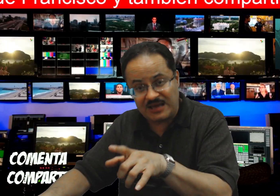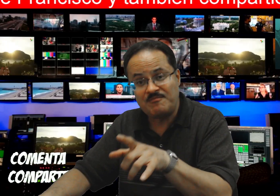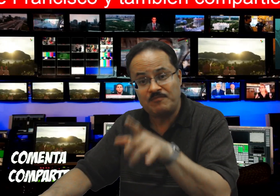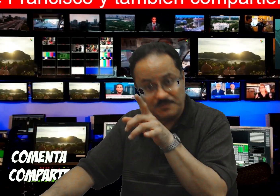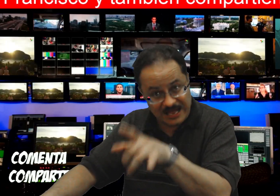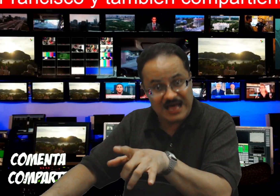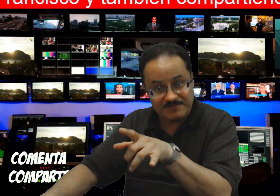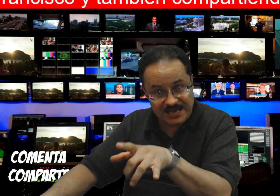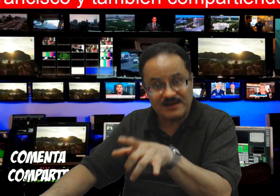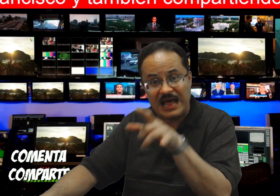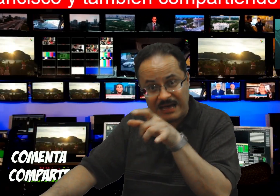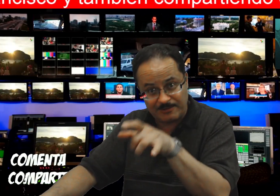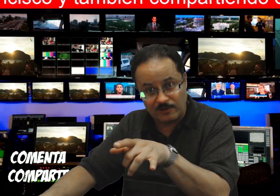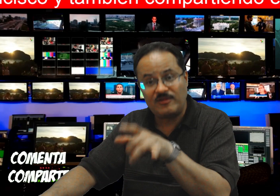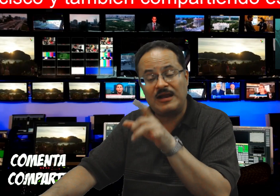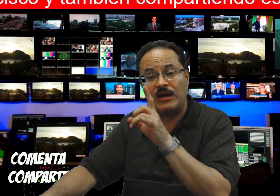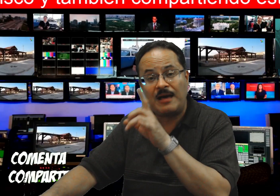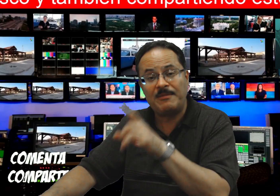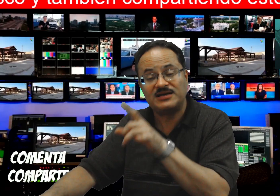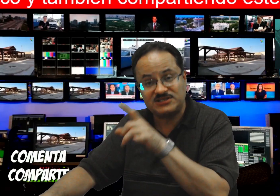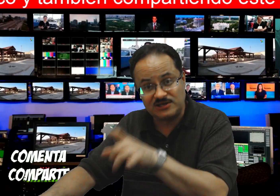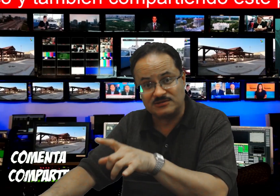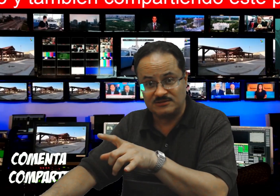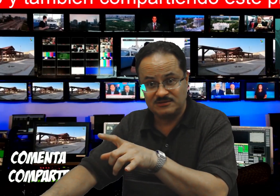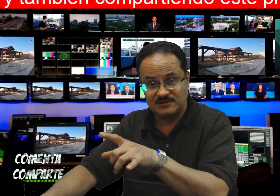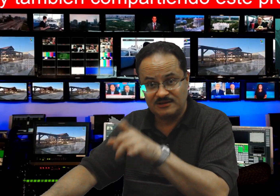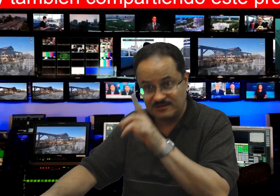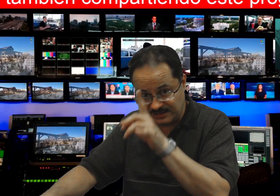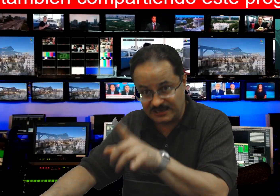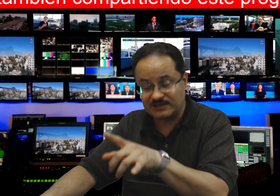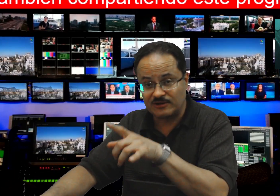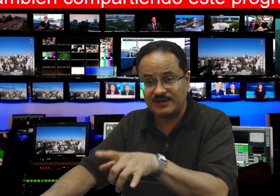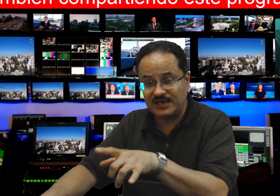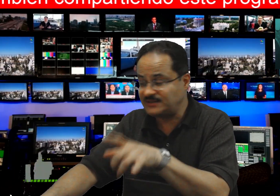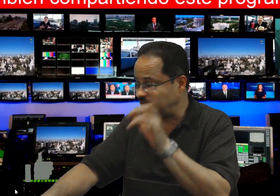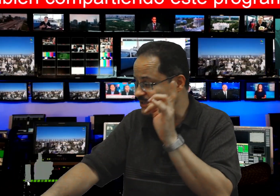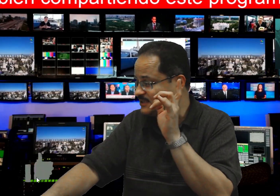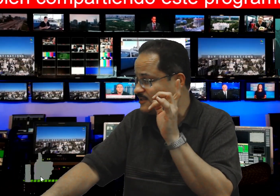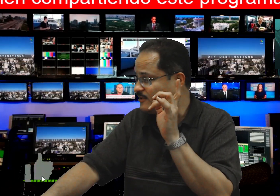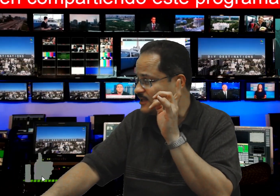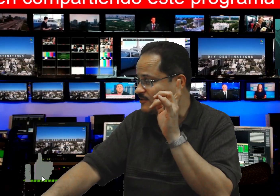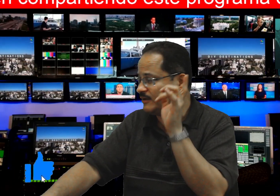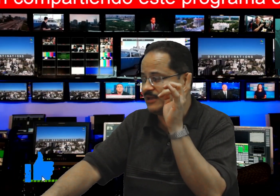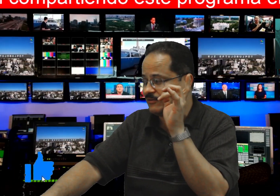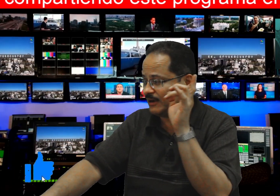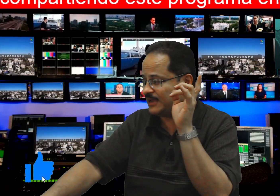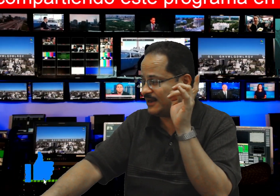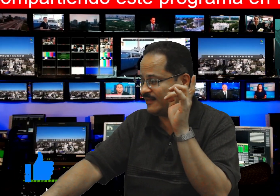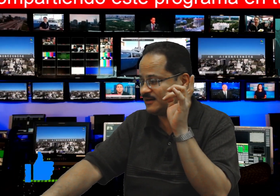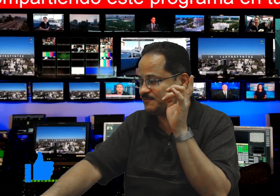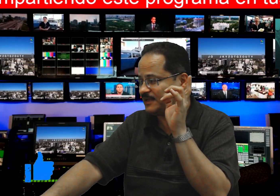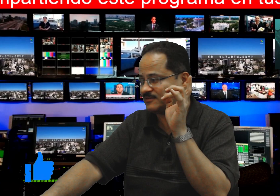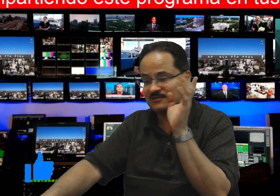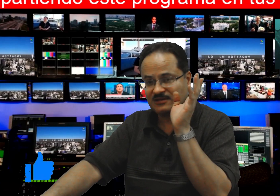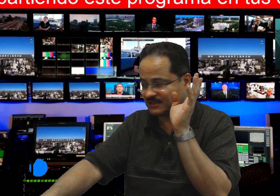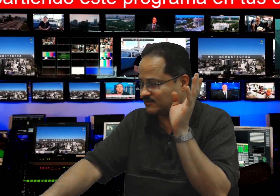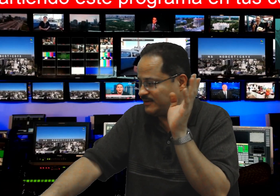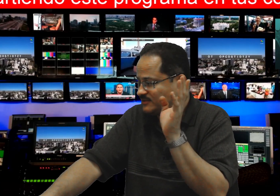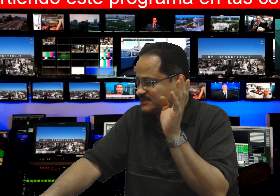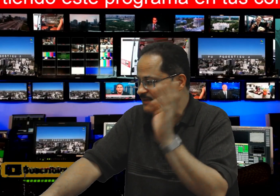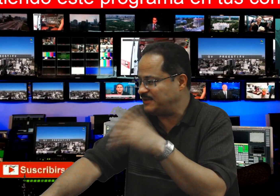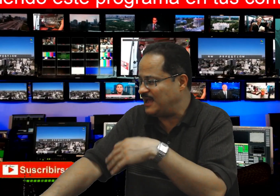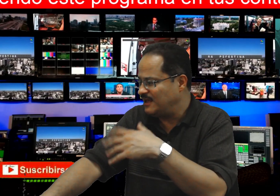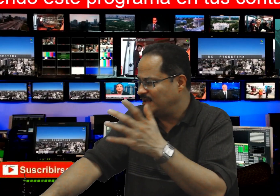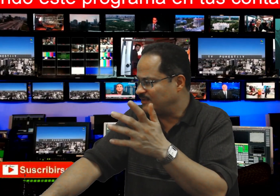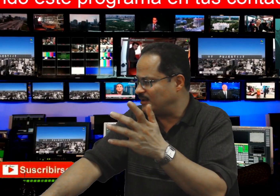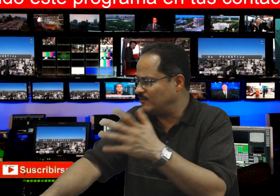también también habló de la versión del director del l en el sentido de que todavía no había nada al respecto de que todavía